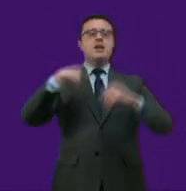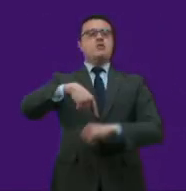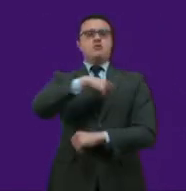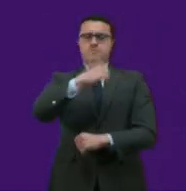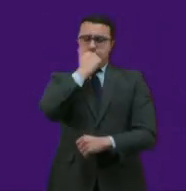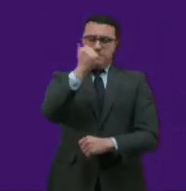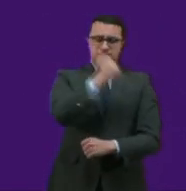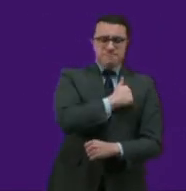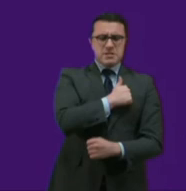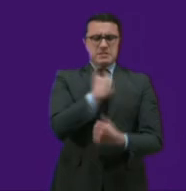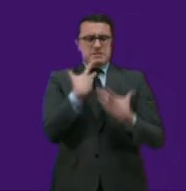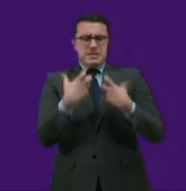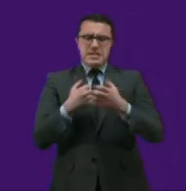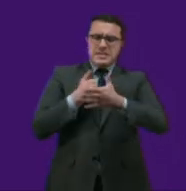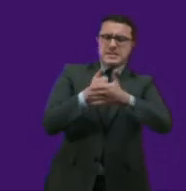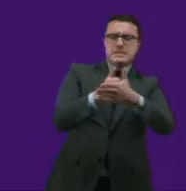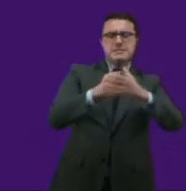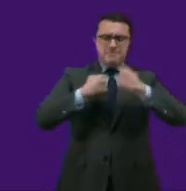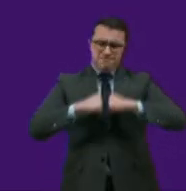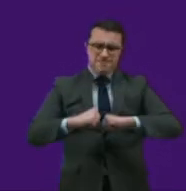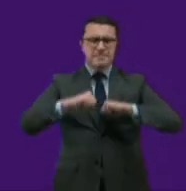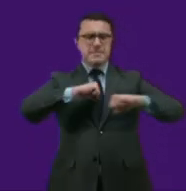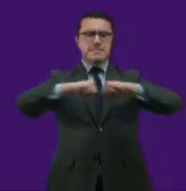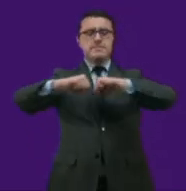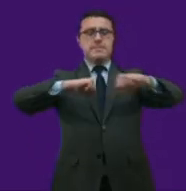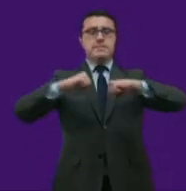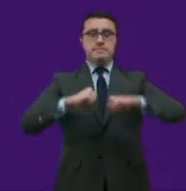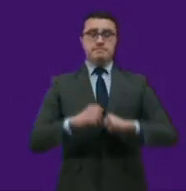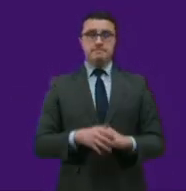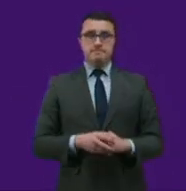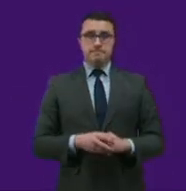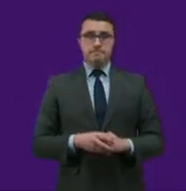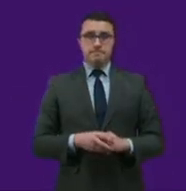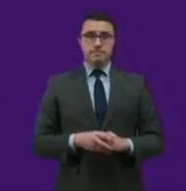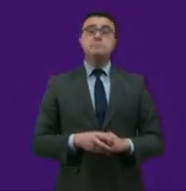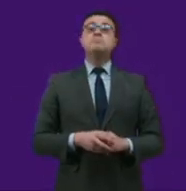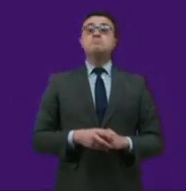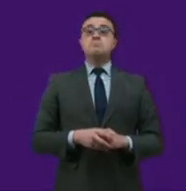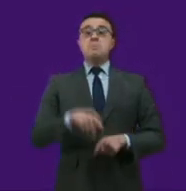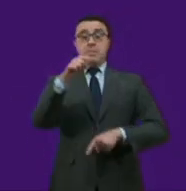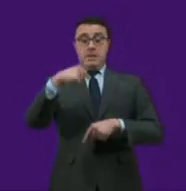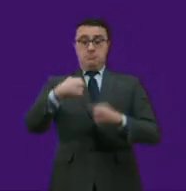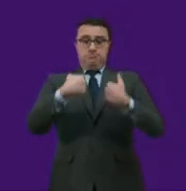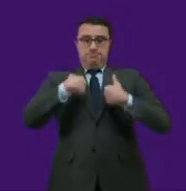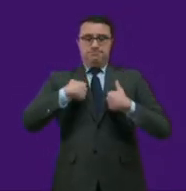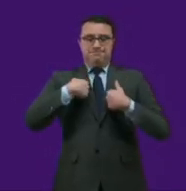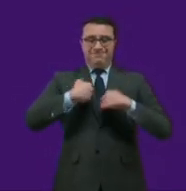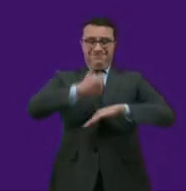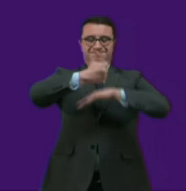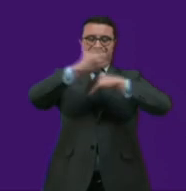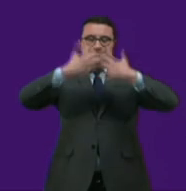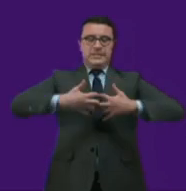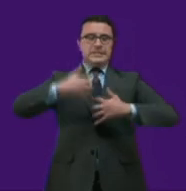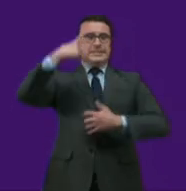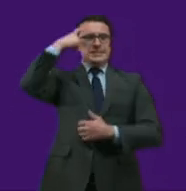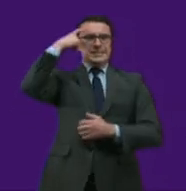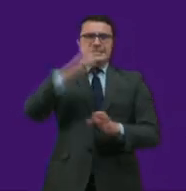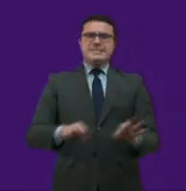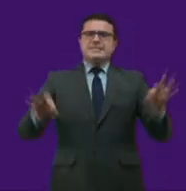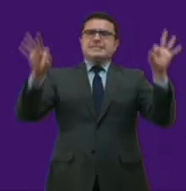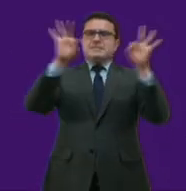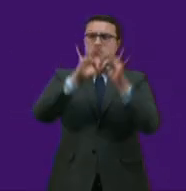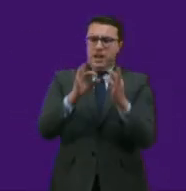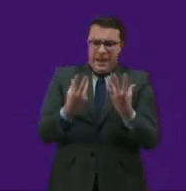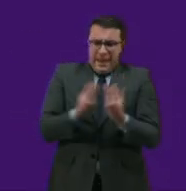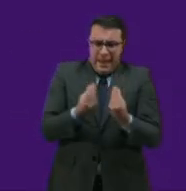apasionados y súper intensos con lo que estamos haciendo. Entonces, para uno se vuelve fundamental que todo el equipo entienda yo qué estoy